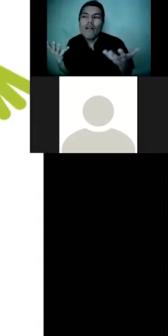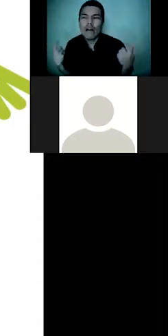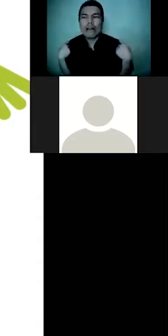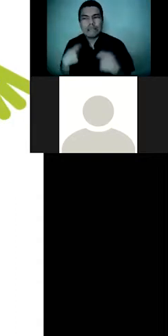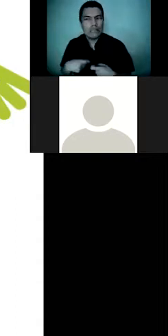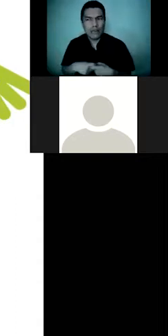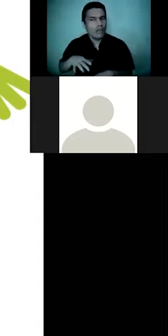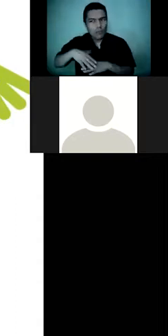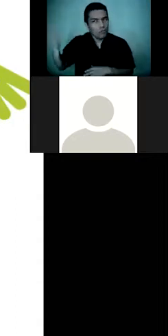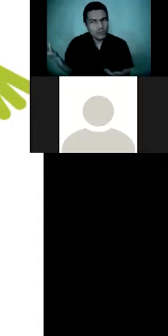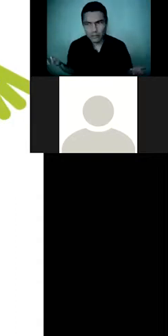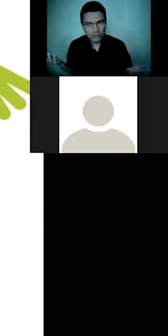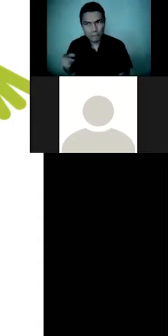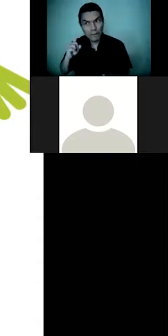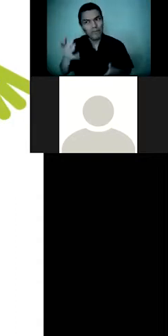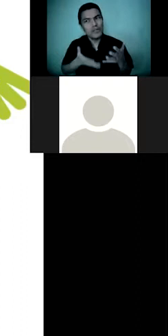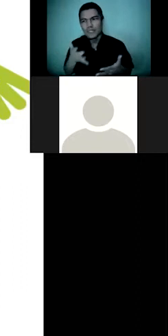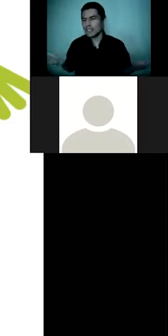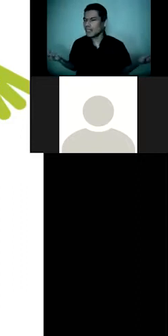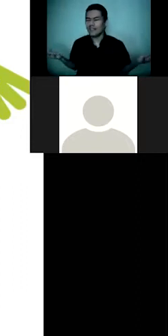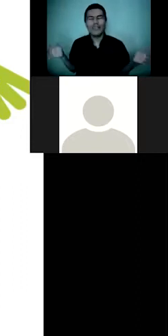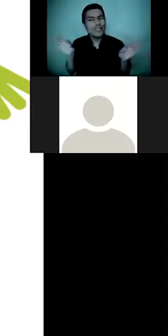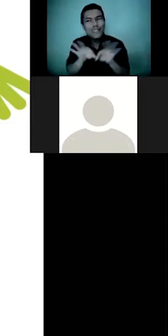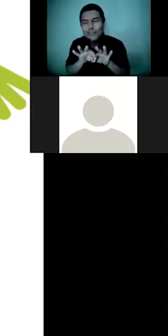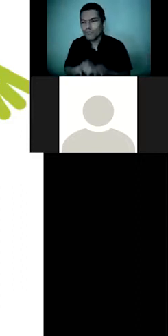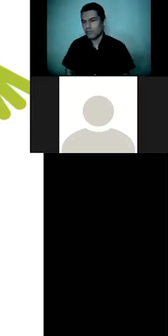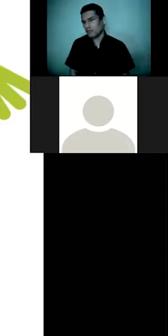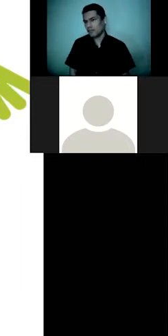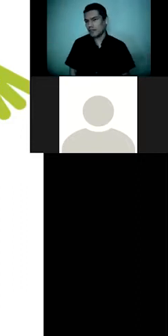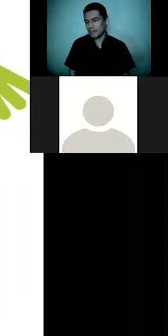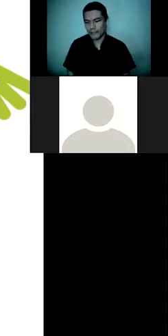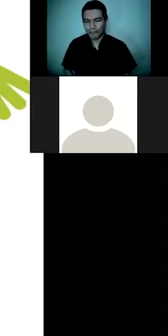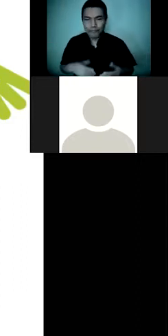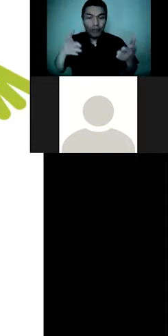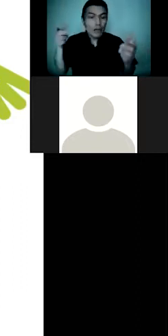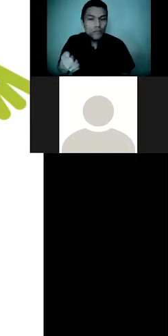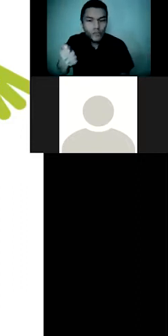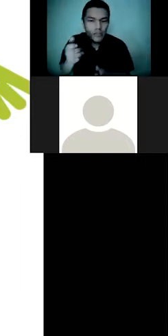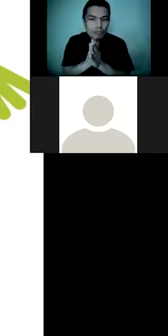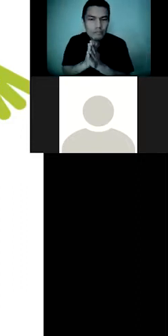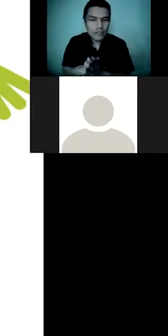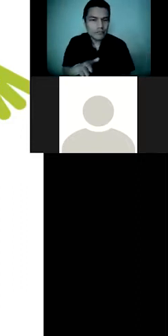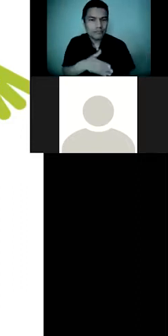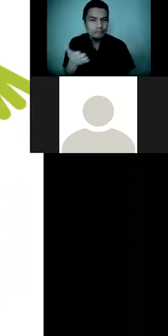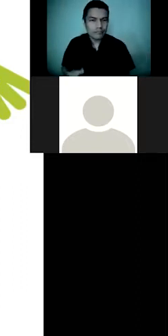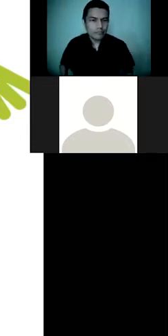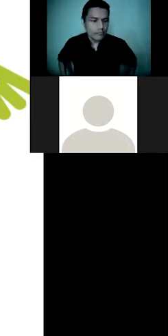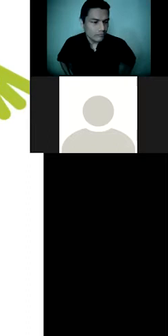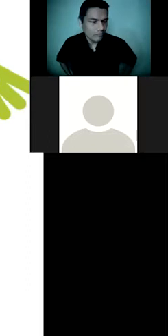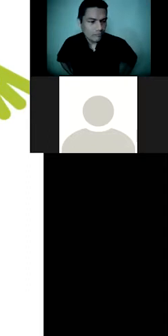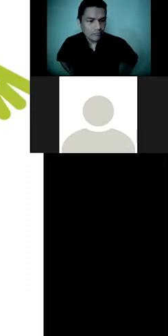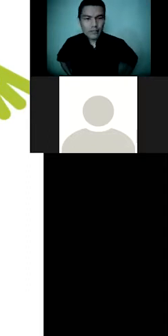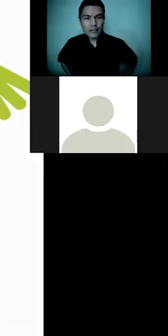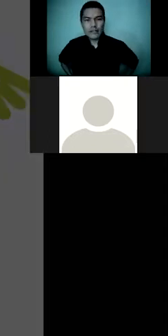nuevo idioma, ¿no? Y que es el castellano escrito, en este caso, el caso de nosotros, ¿no? Entonces, por eso es muy importante. La próxima,